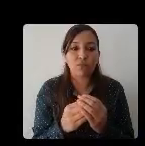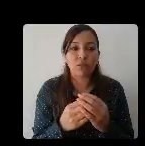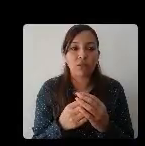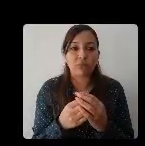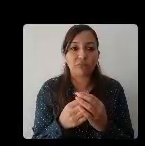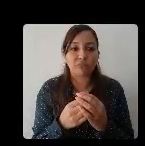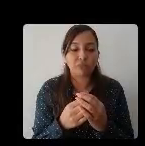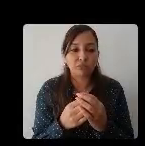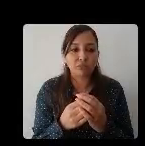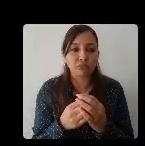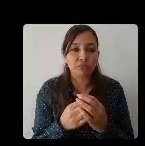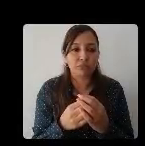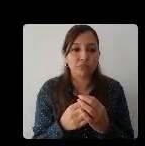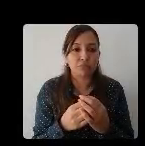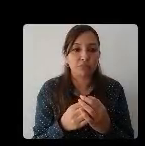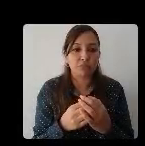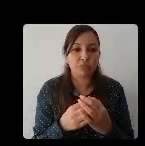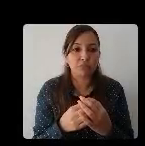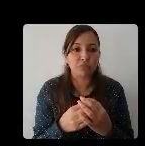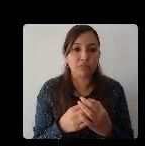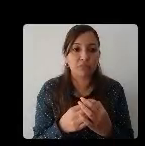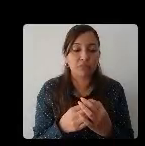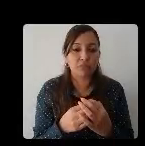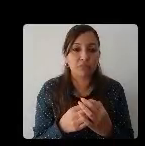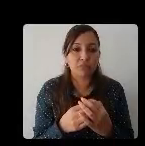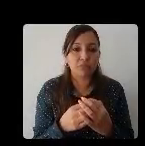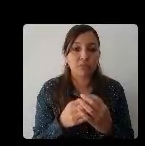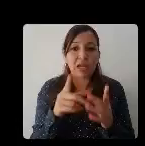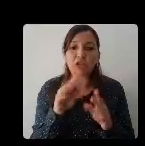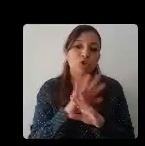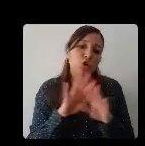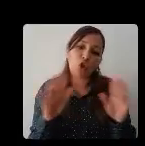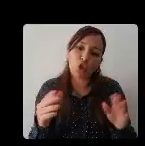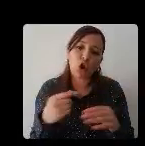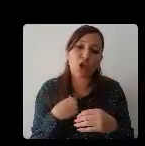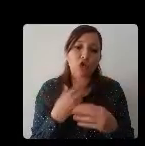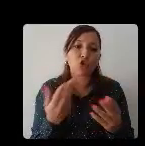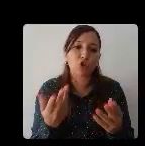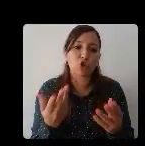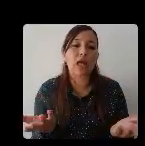Eso es todo lo que más o menos podemos trabajar por el bien de nuestra comunidad.